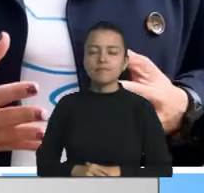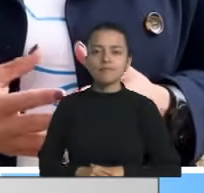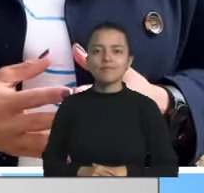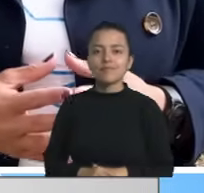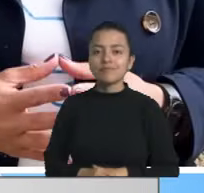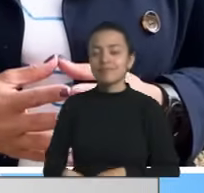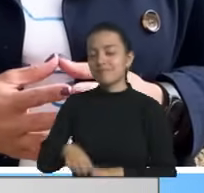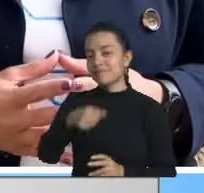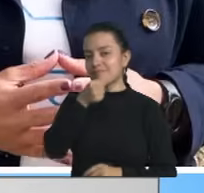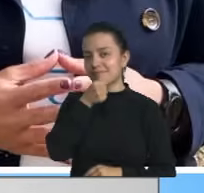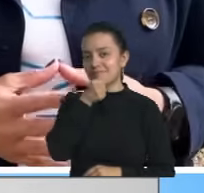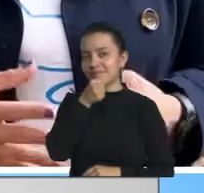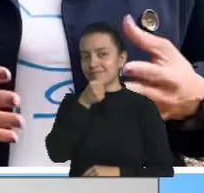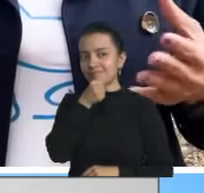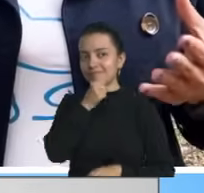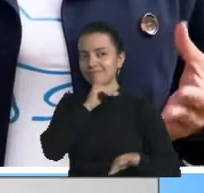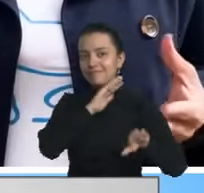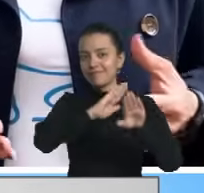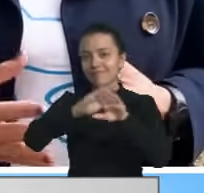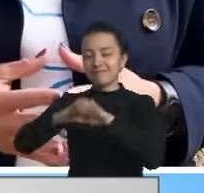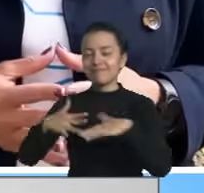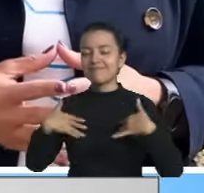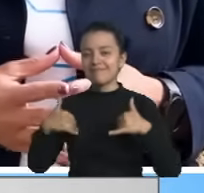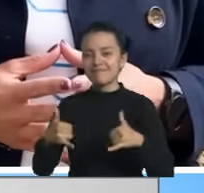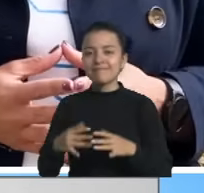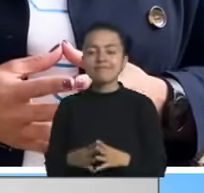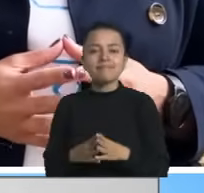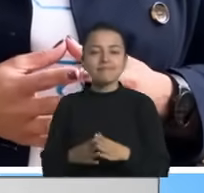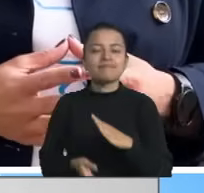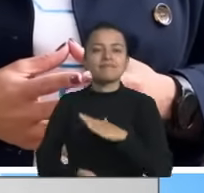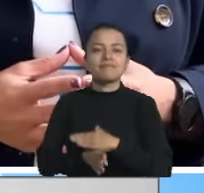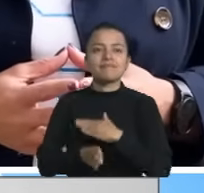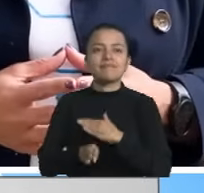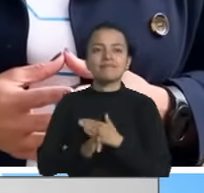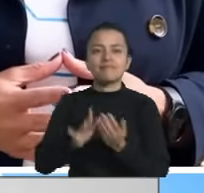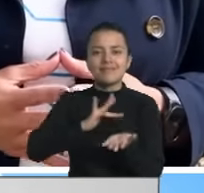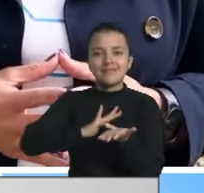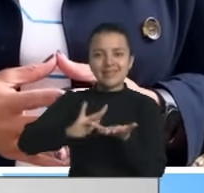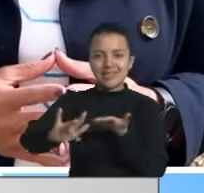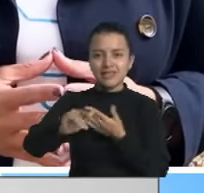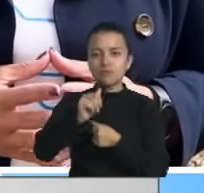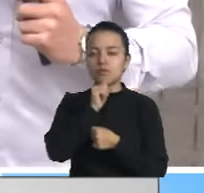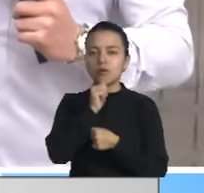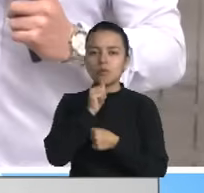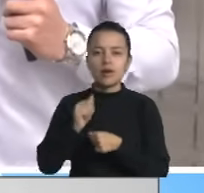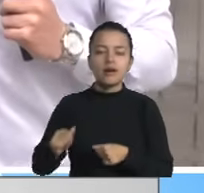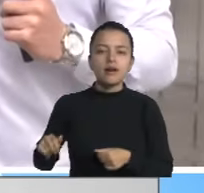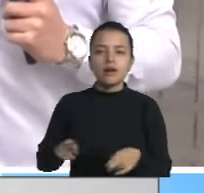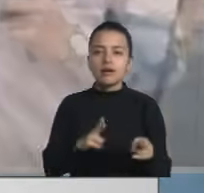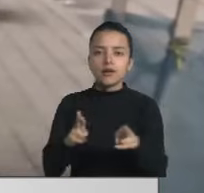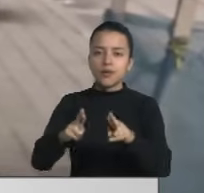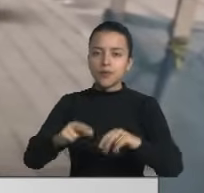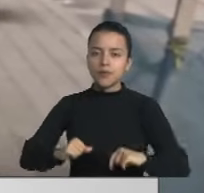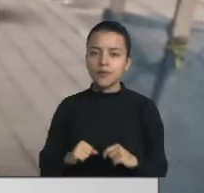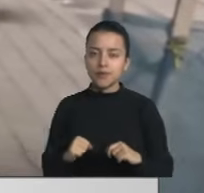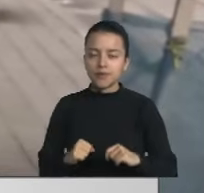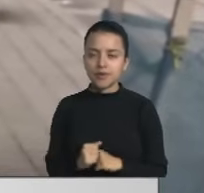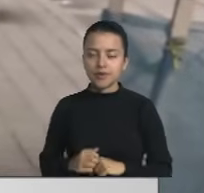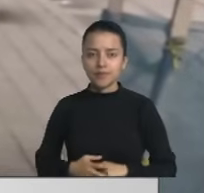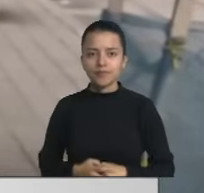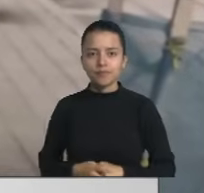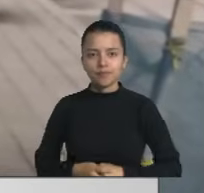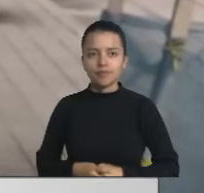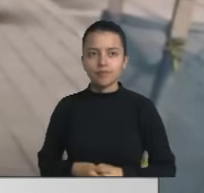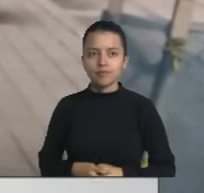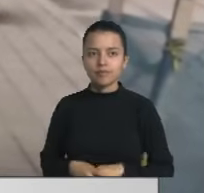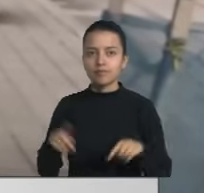gran noticia para la ciudad y para el país, avanza la descontaminación del río Bogotá. Es la información que tenemos por